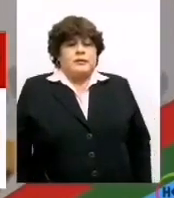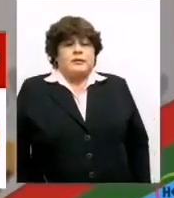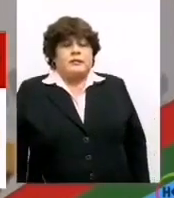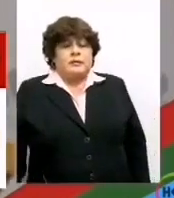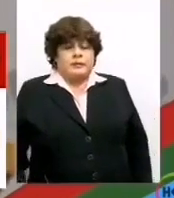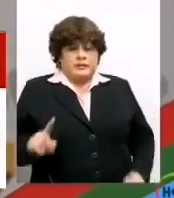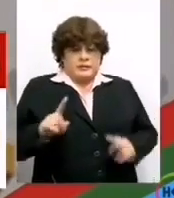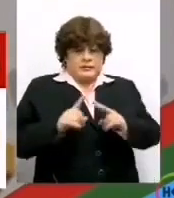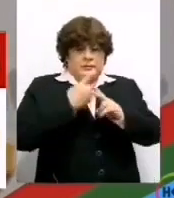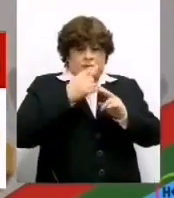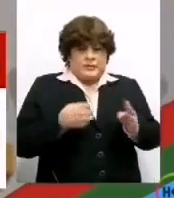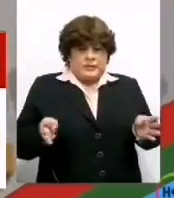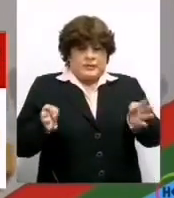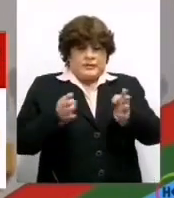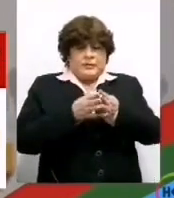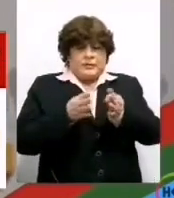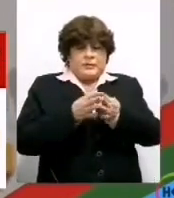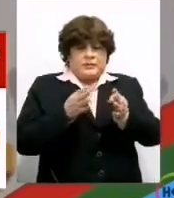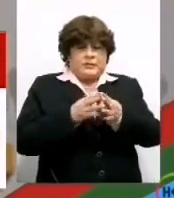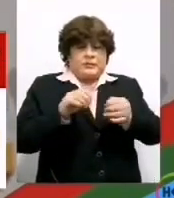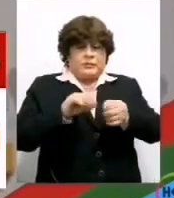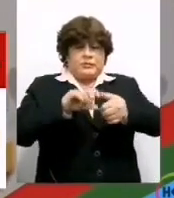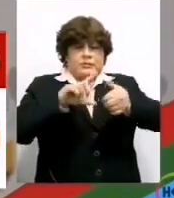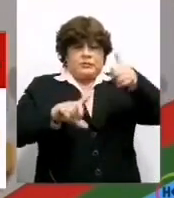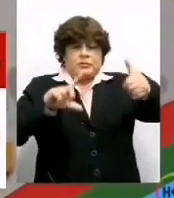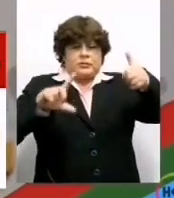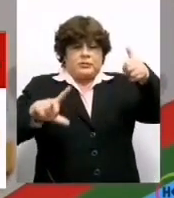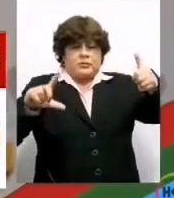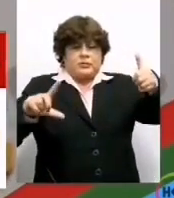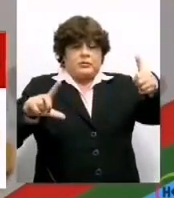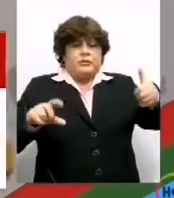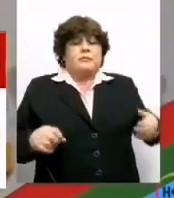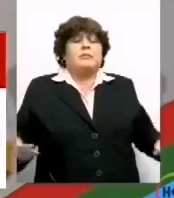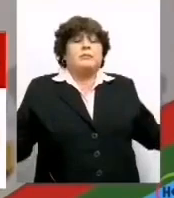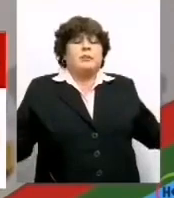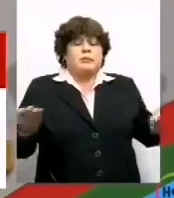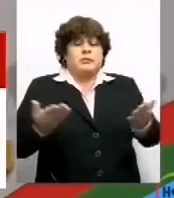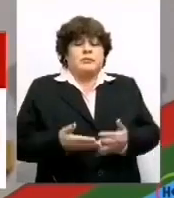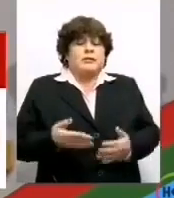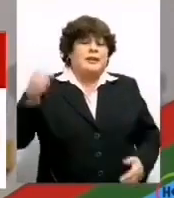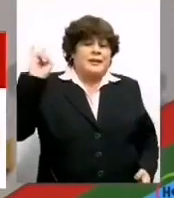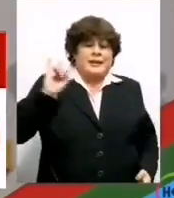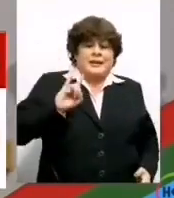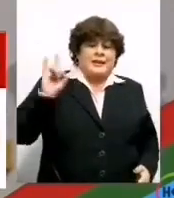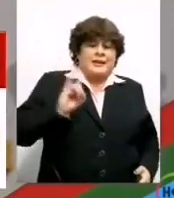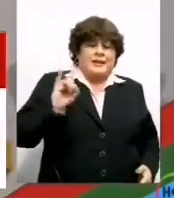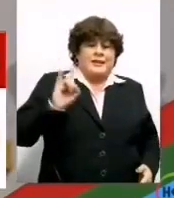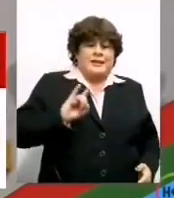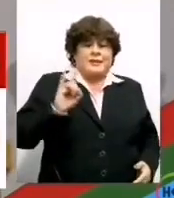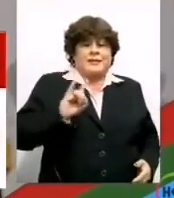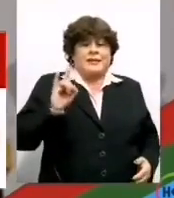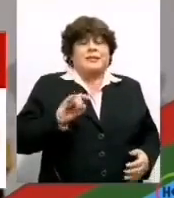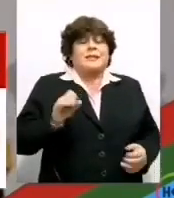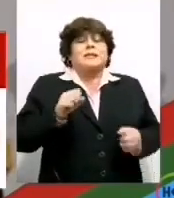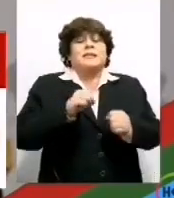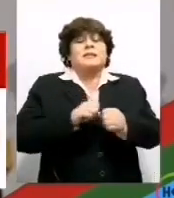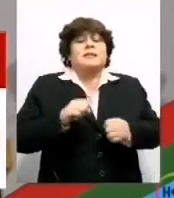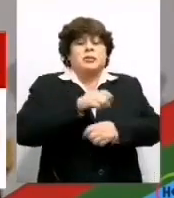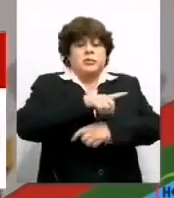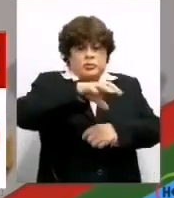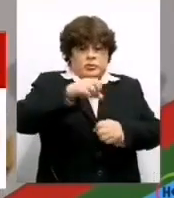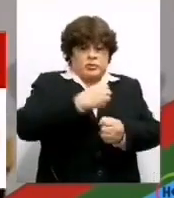en la primera sesión de consejo regional vamos a dejar de emergencias al sector salud